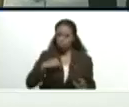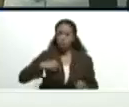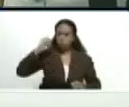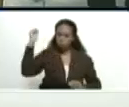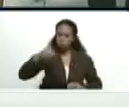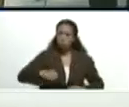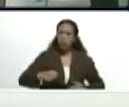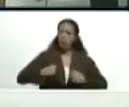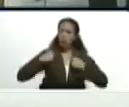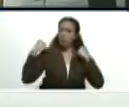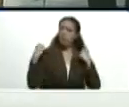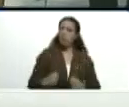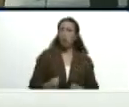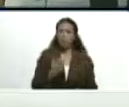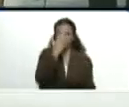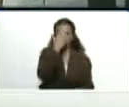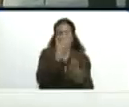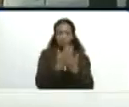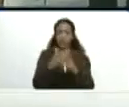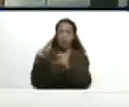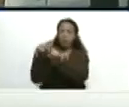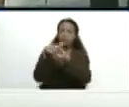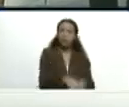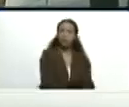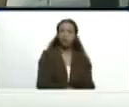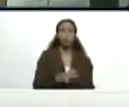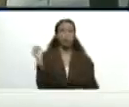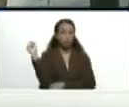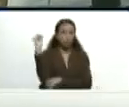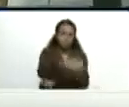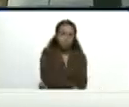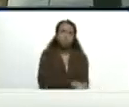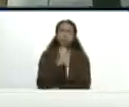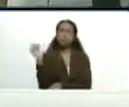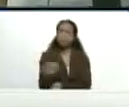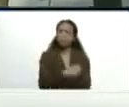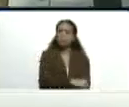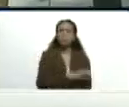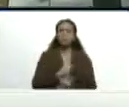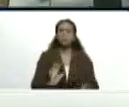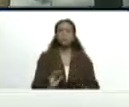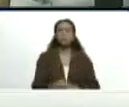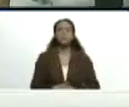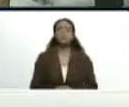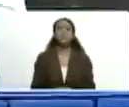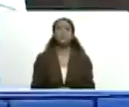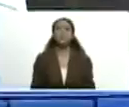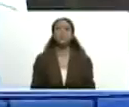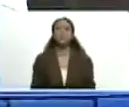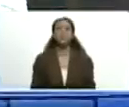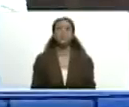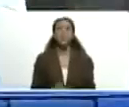estamos preparados para vencer y nosotros venceremos. Mi saludo, pues. Gracias.